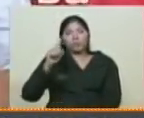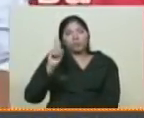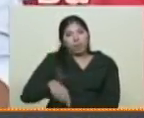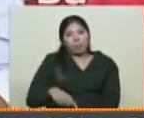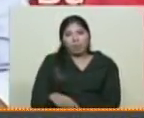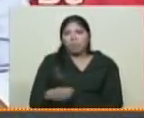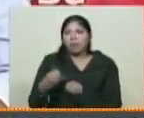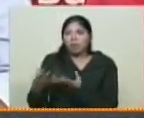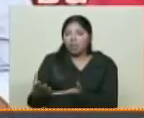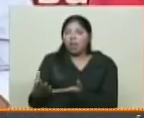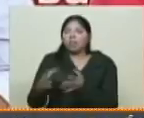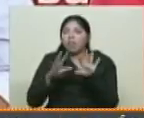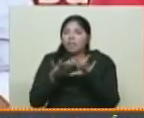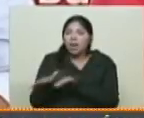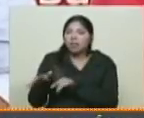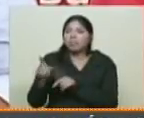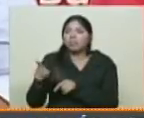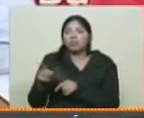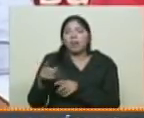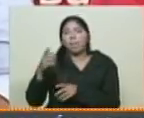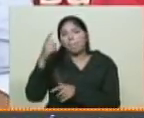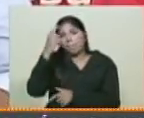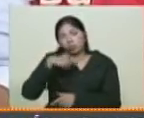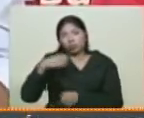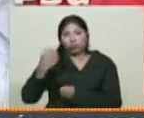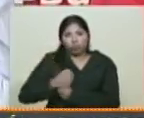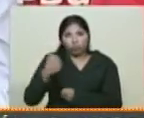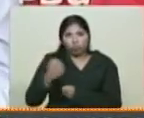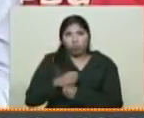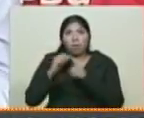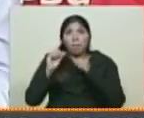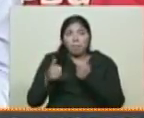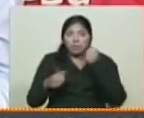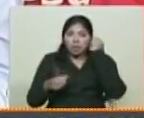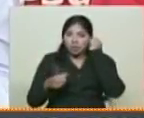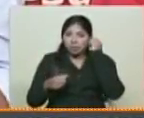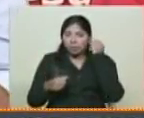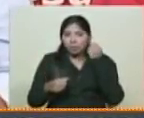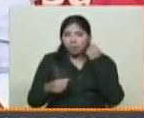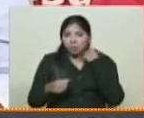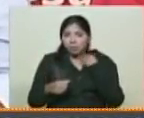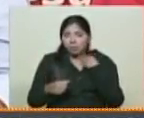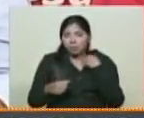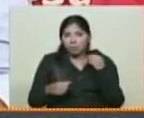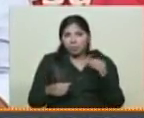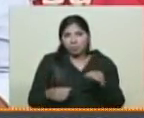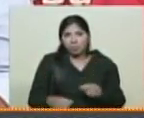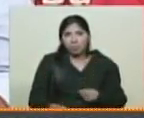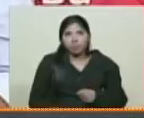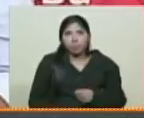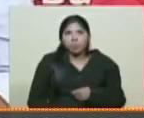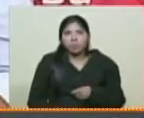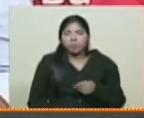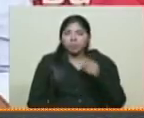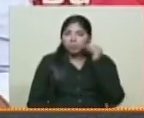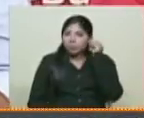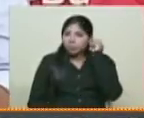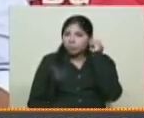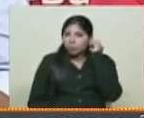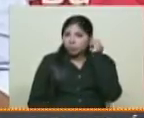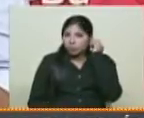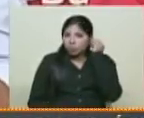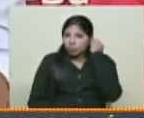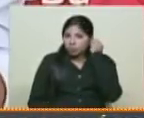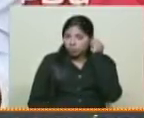a la trabajadora, y así nosotros comenzar con esta acción de trabajo que el presidente ha emprendido y como él lo ha denominado,